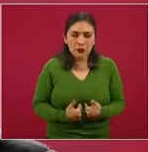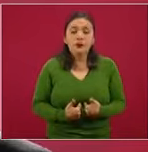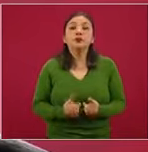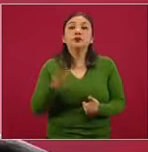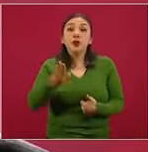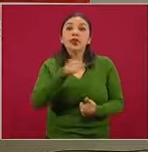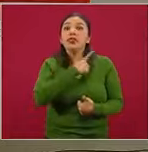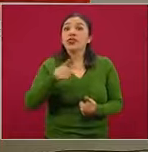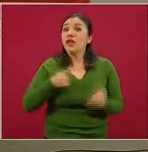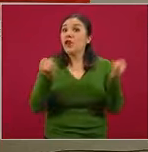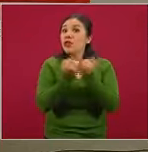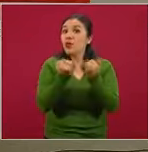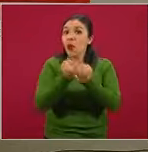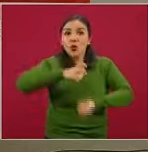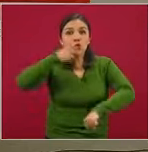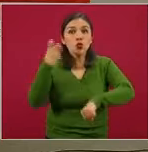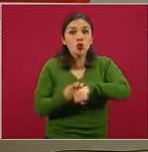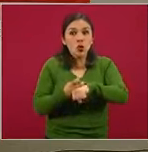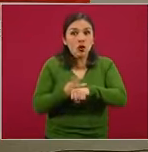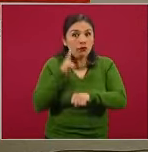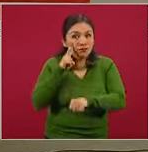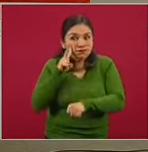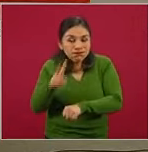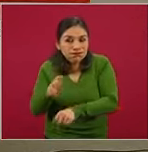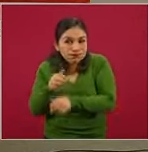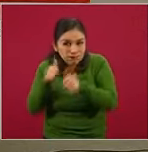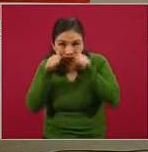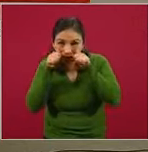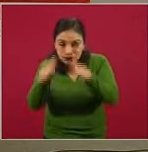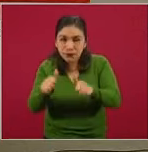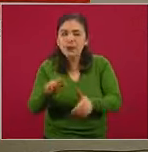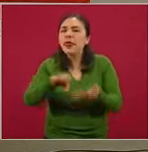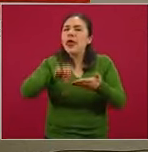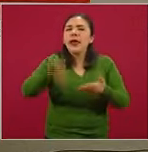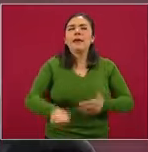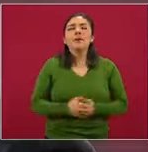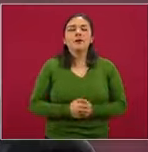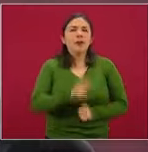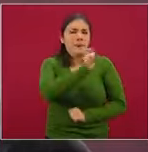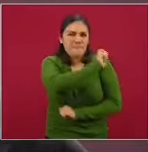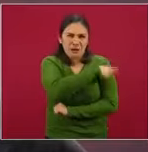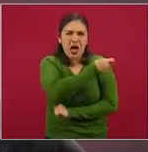y deben ser escrupulosamente seguidos. Por ejemplo, para el caso de las